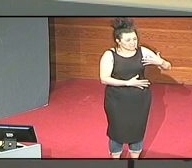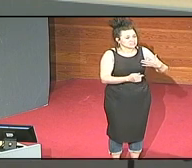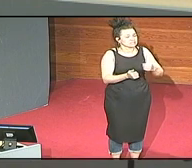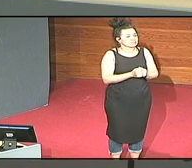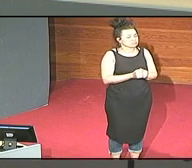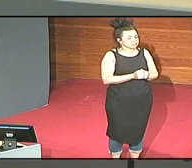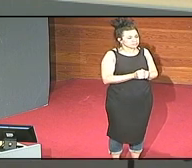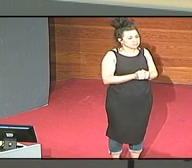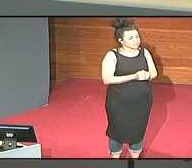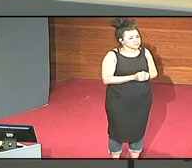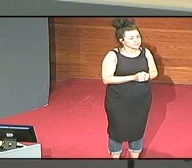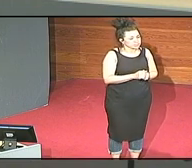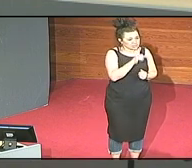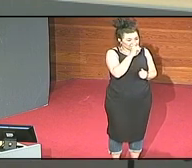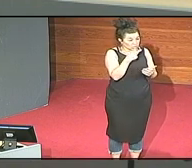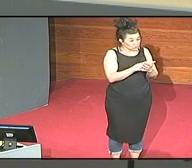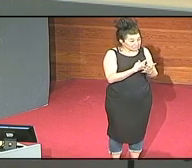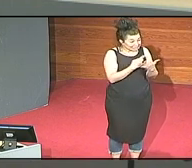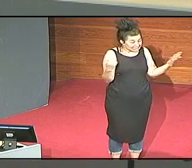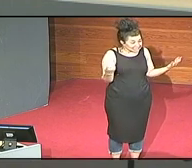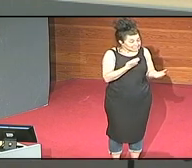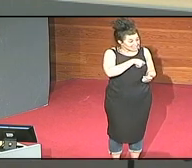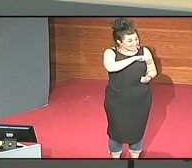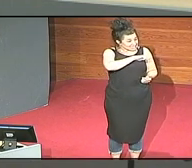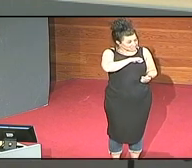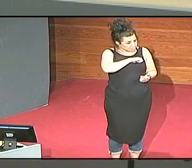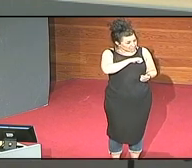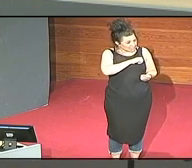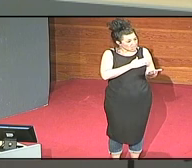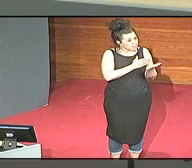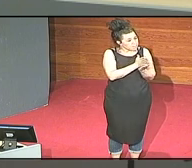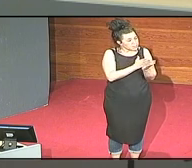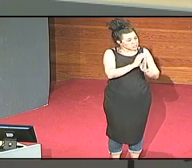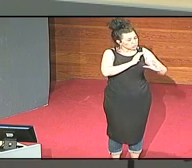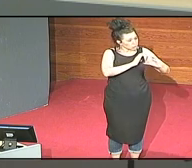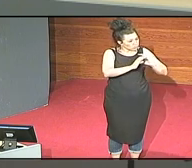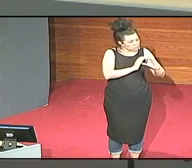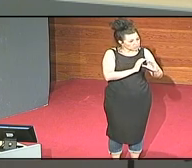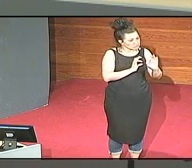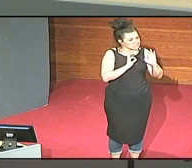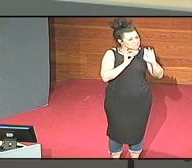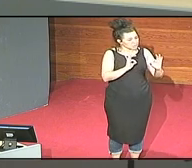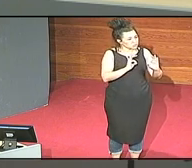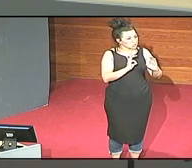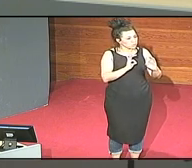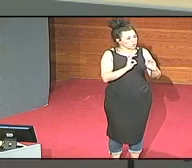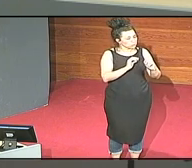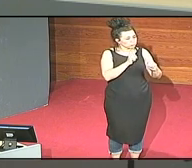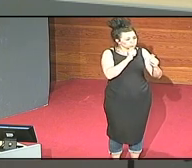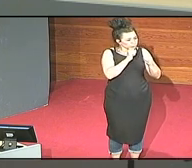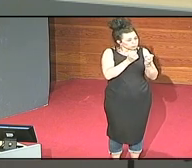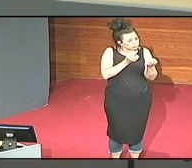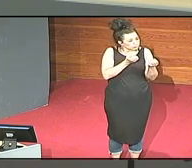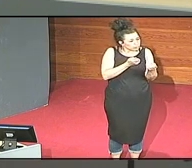dispensar y a mí me llama se llama españa cohen dhabi debate kobe ríe miedo mandatari versión en arén cirilo rodríguez arico